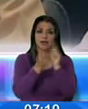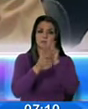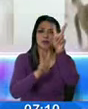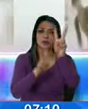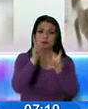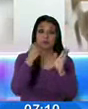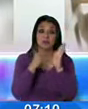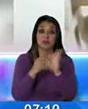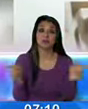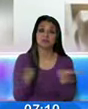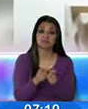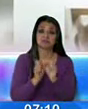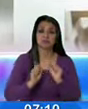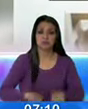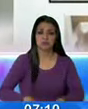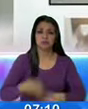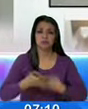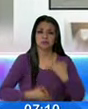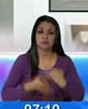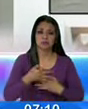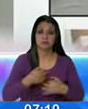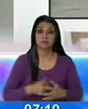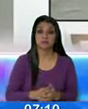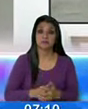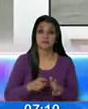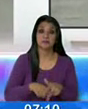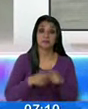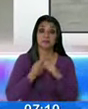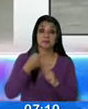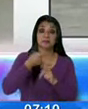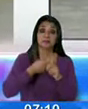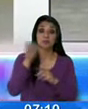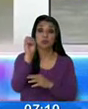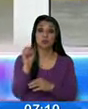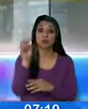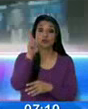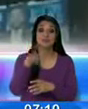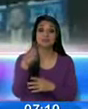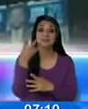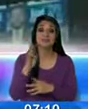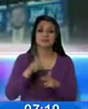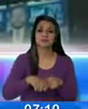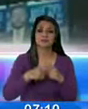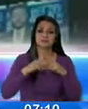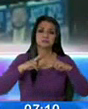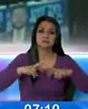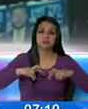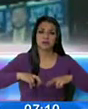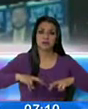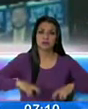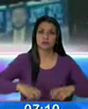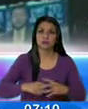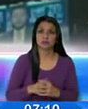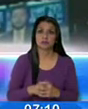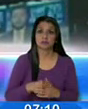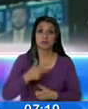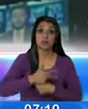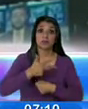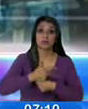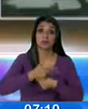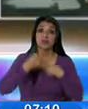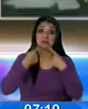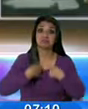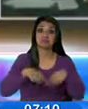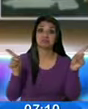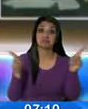abreviado. Las investigaciones se iniciaron en el mes de octubre de 2017. Con el caso que lo reportaba así la prensa en Guatemala. La